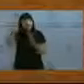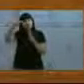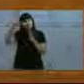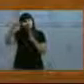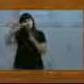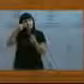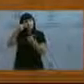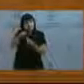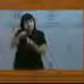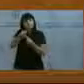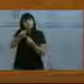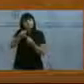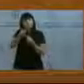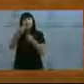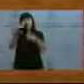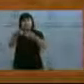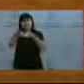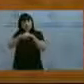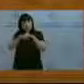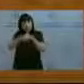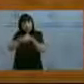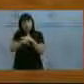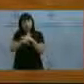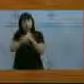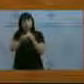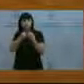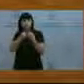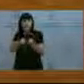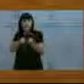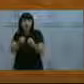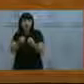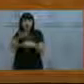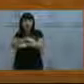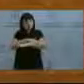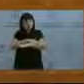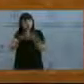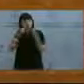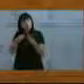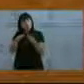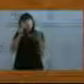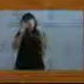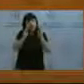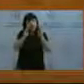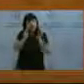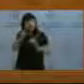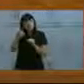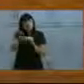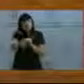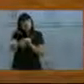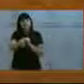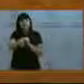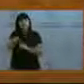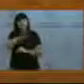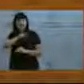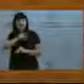fortalecimiento de instrumentos que garanticen el buen Gobierno desde una óptica formativa, preventiva y promotora de la ética pública